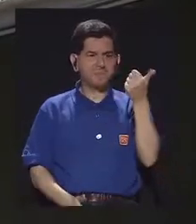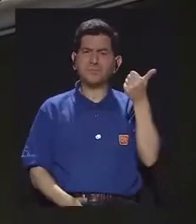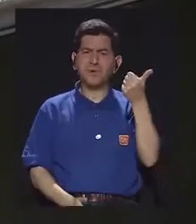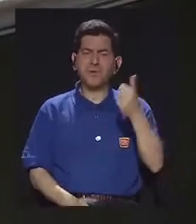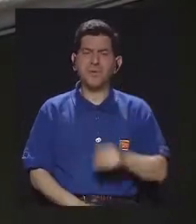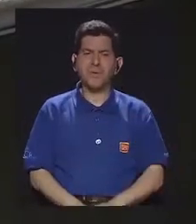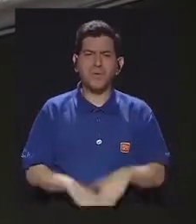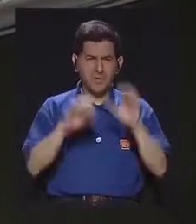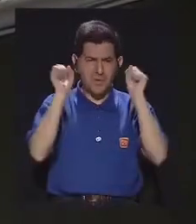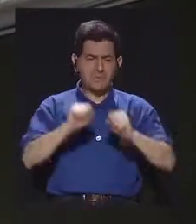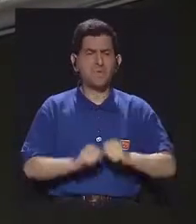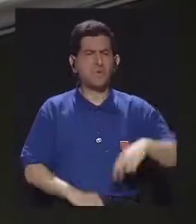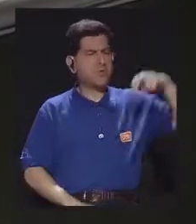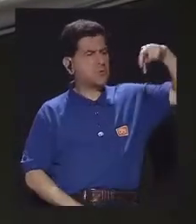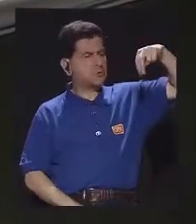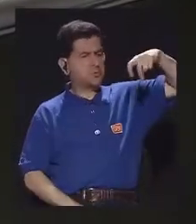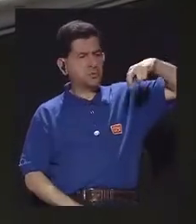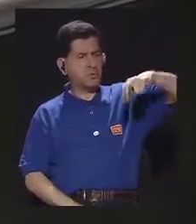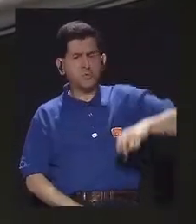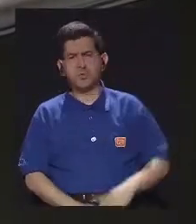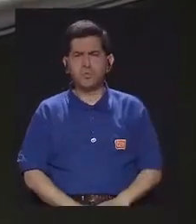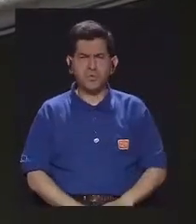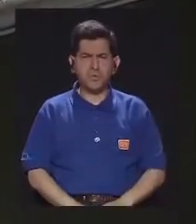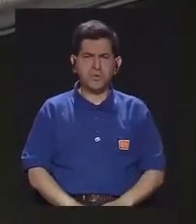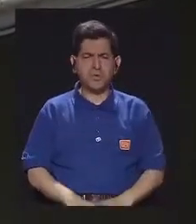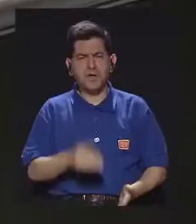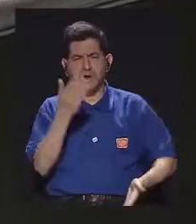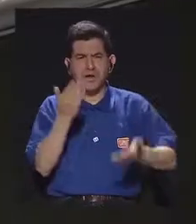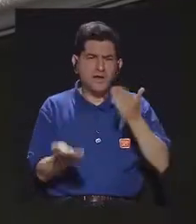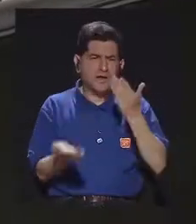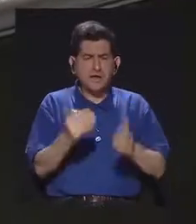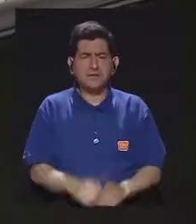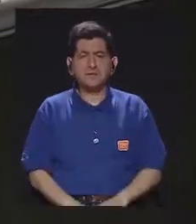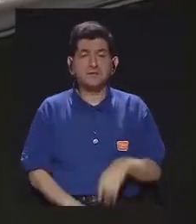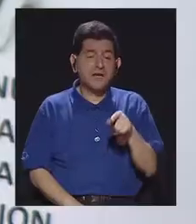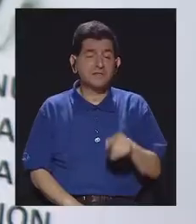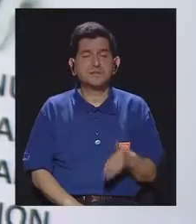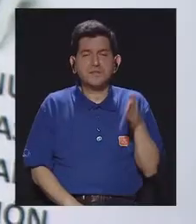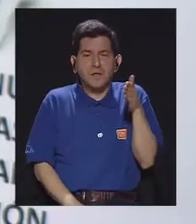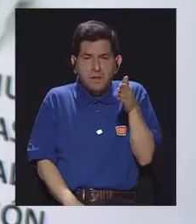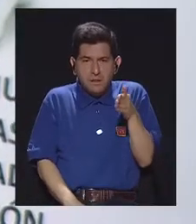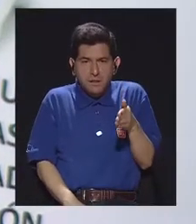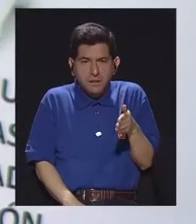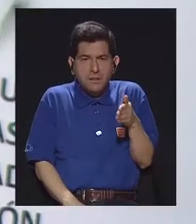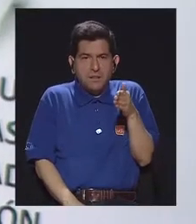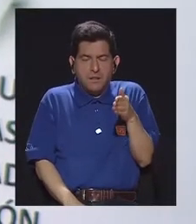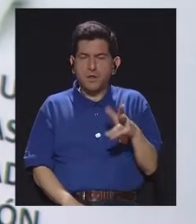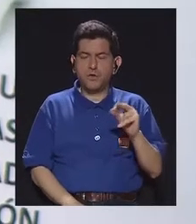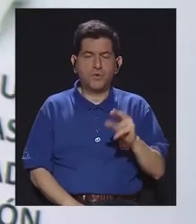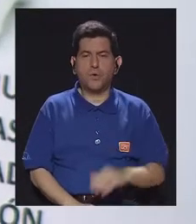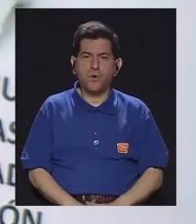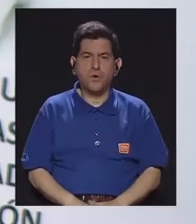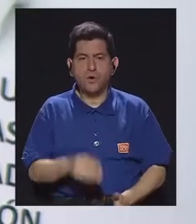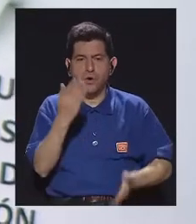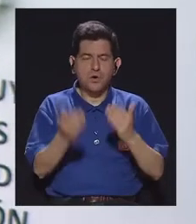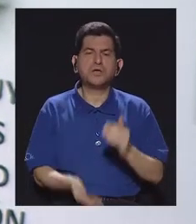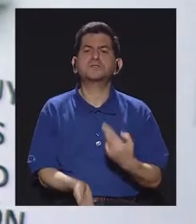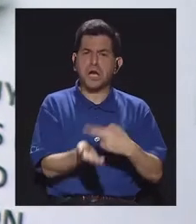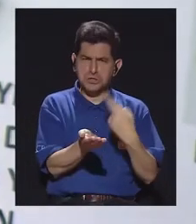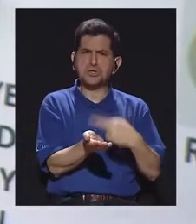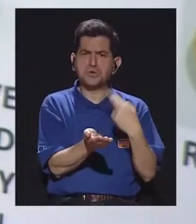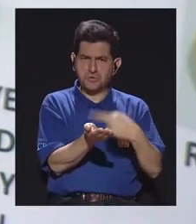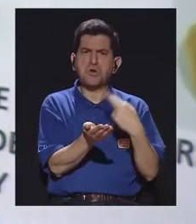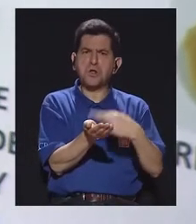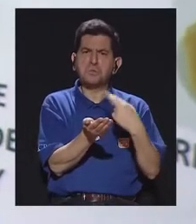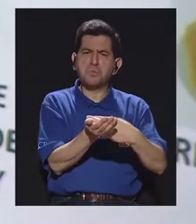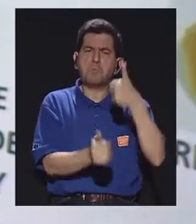nos sentimos que podemos bajar las escaleras, no de una en una y como que a pasito tuntún, uh-huh, sino que vamos con cierto